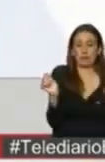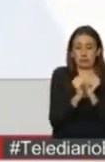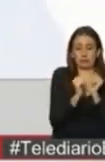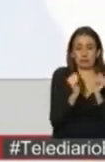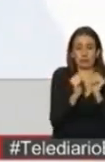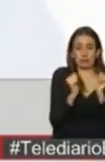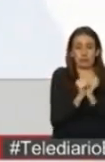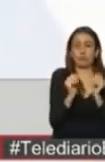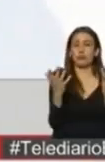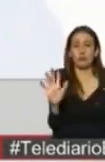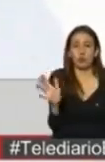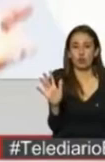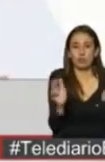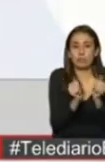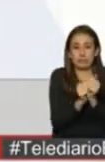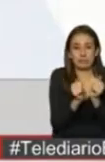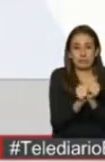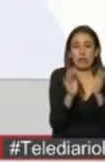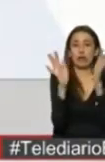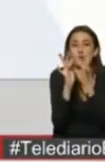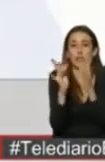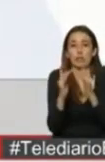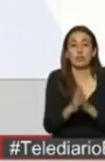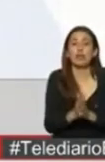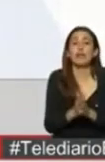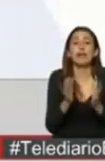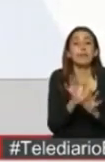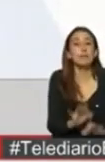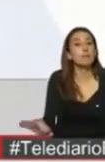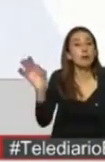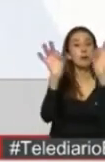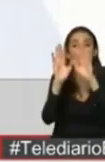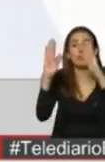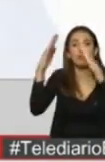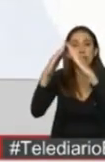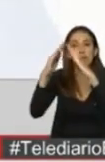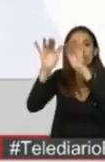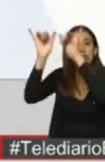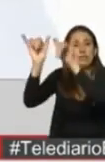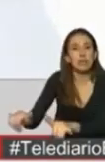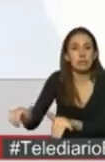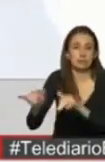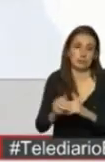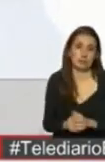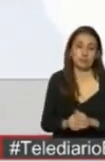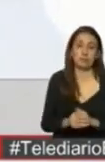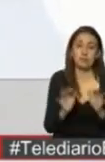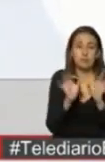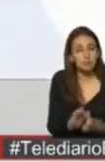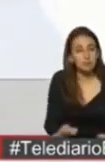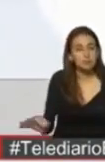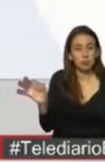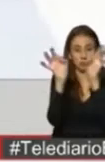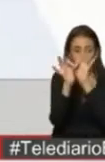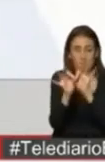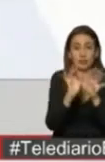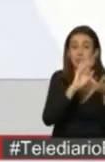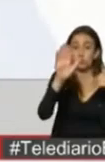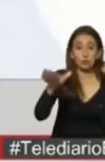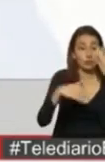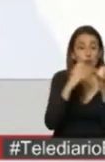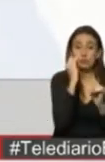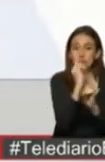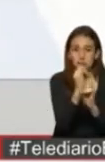familiares y sobre todo que no tienen que salir de su domicilio. Este trabajo lo estamos haciendo de manera coordinada a todas las instituciones del